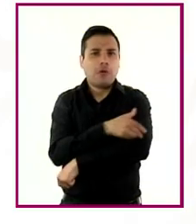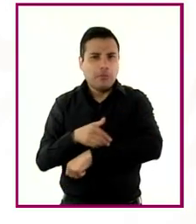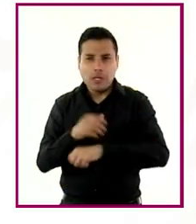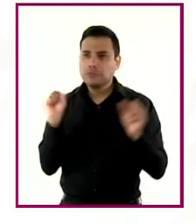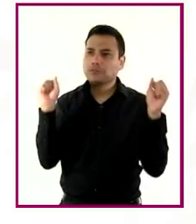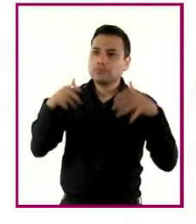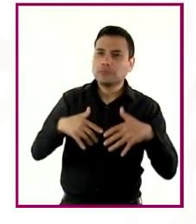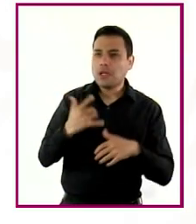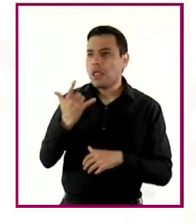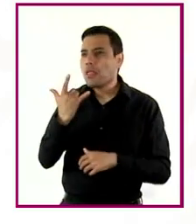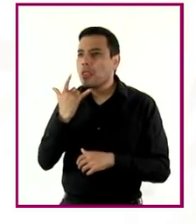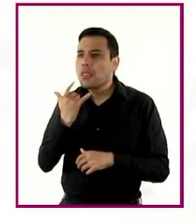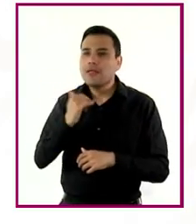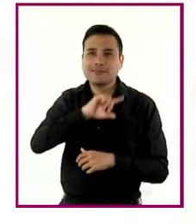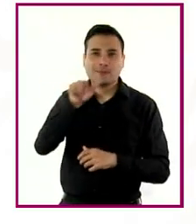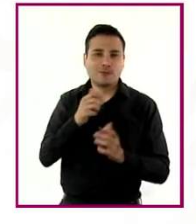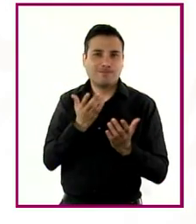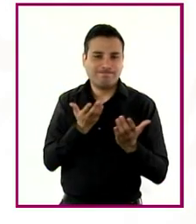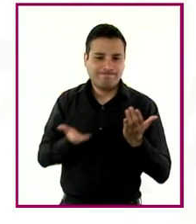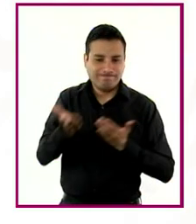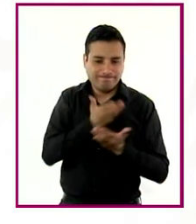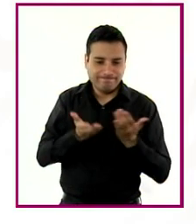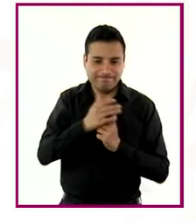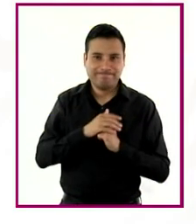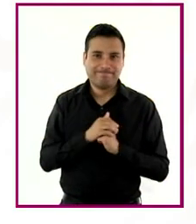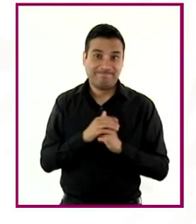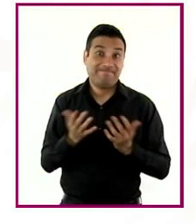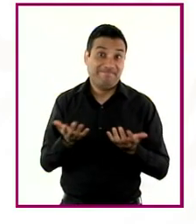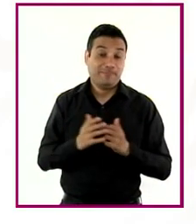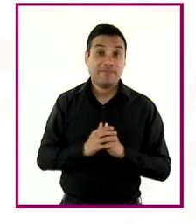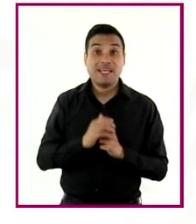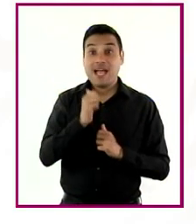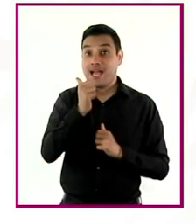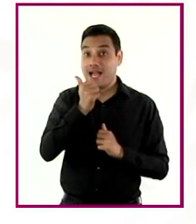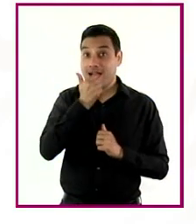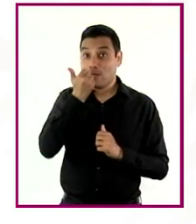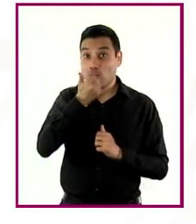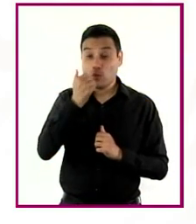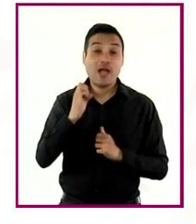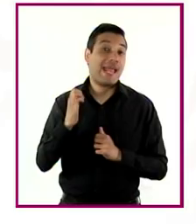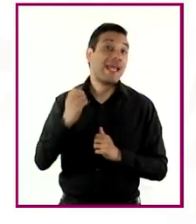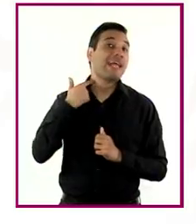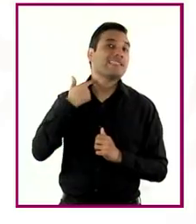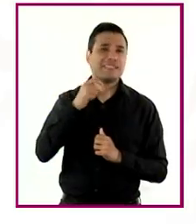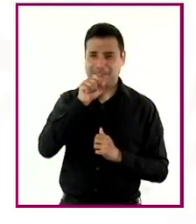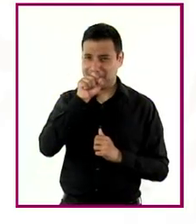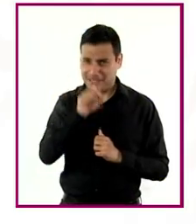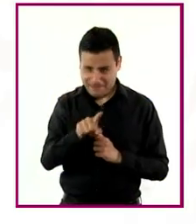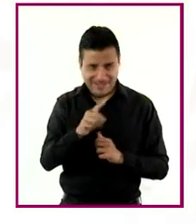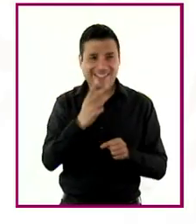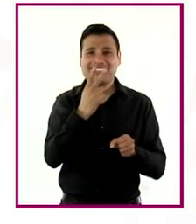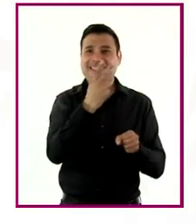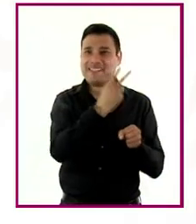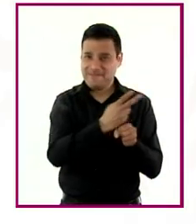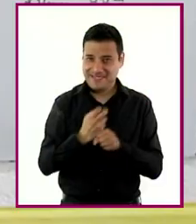convivencia familiar y el encuentro de generaciones de alumnos que ya egresaron y sus